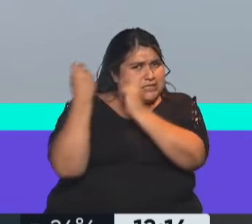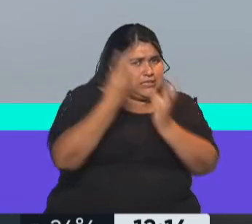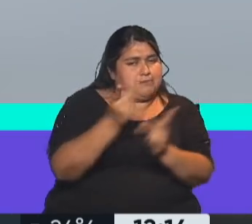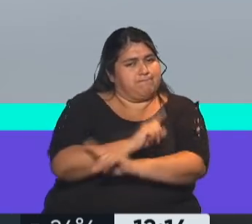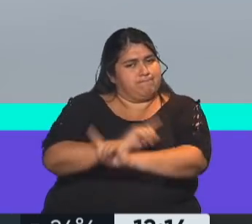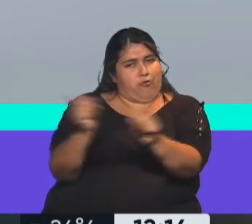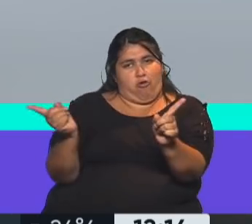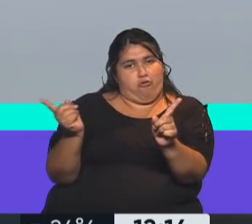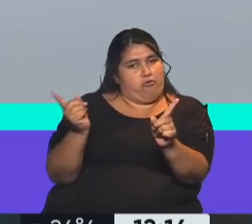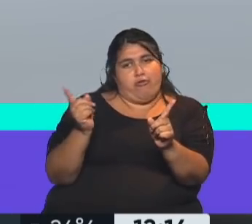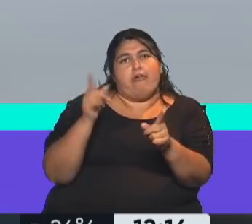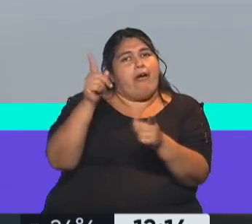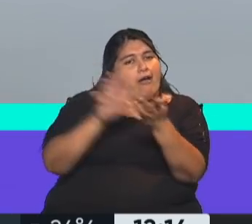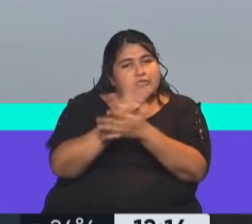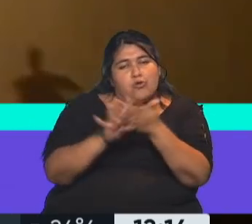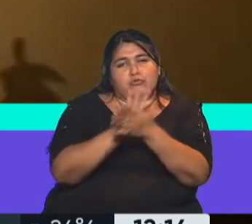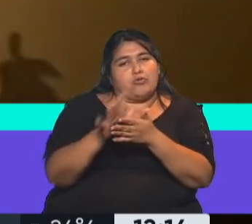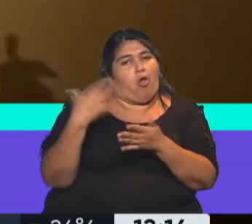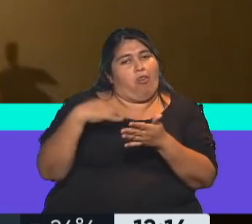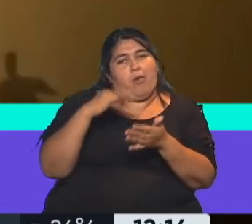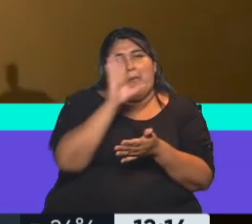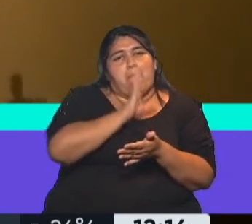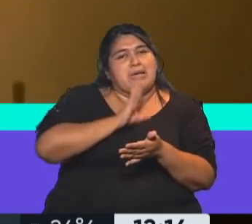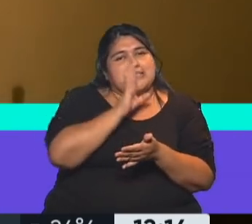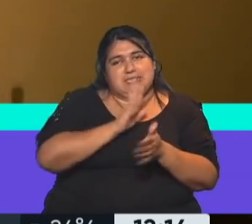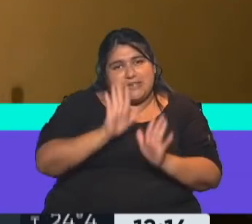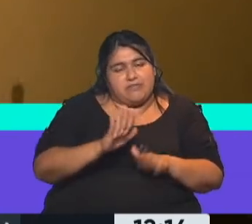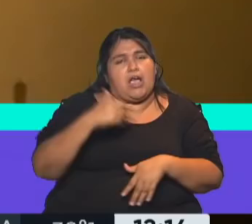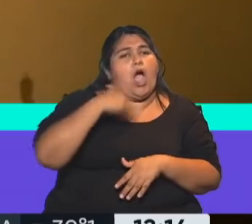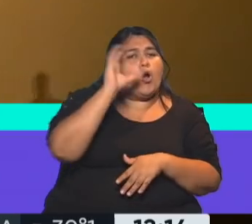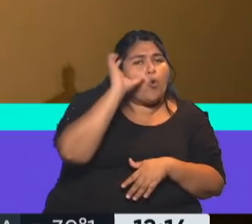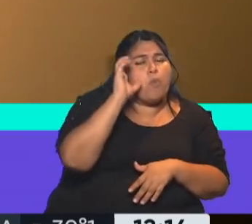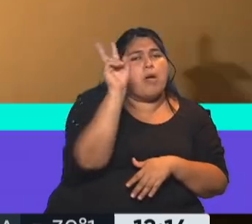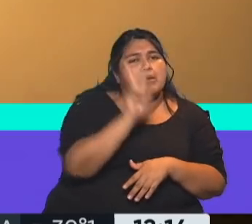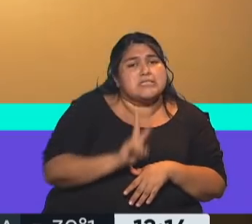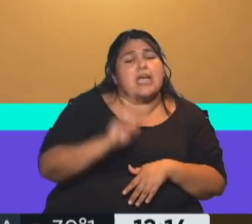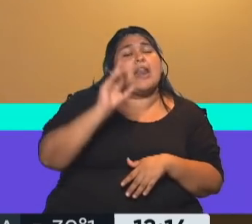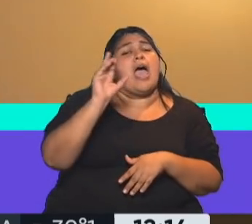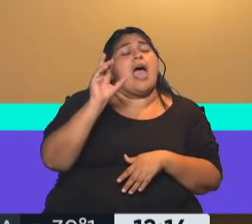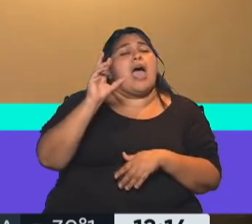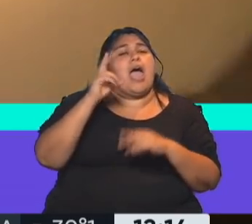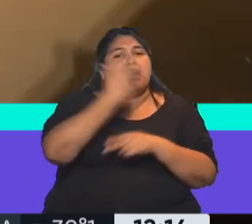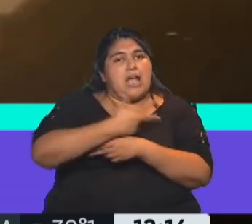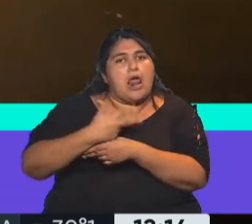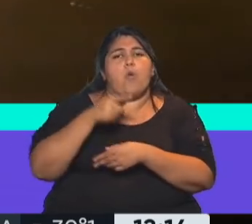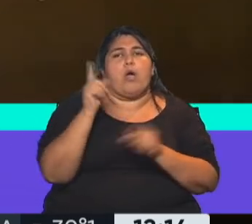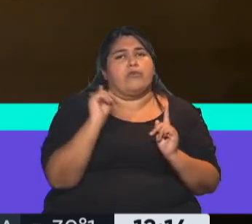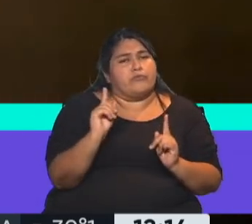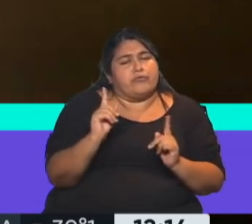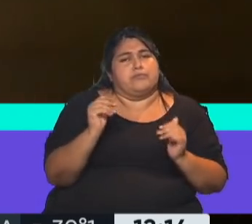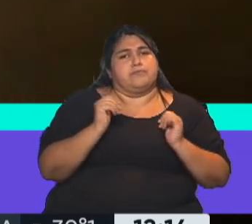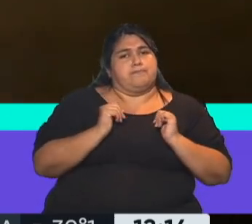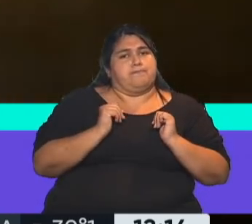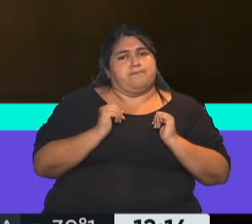una solución pacífica al conflicto en Ucrania. Cuba, Venezuela y Nicaragua se abstuvieron manteniendo